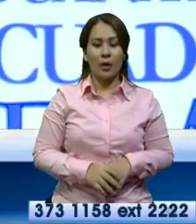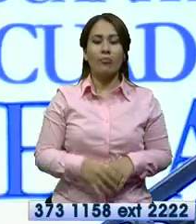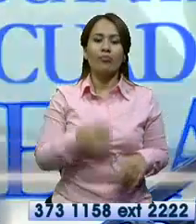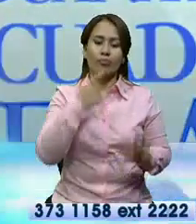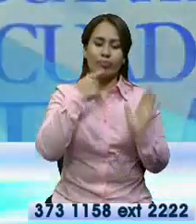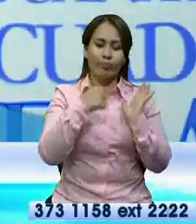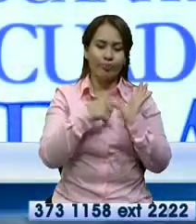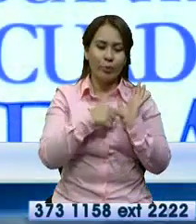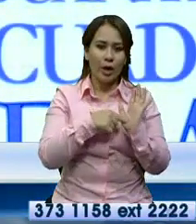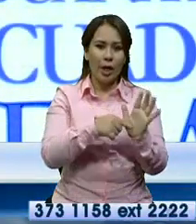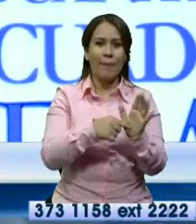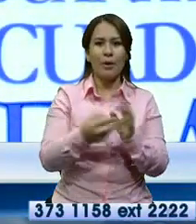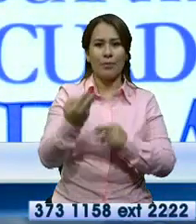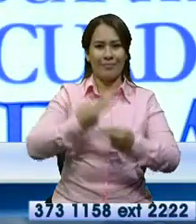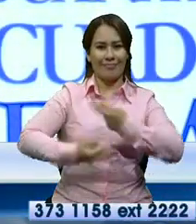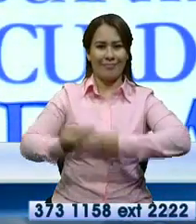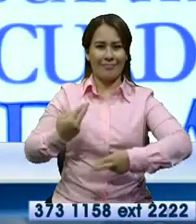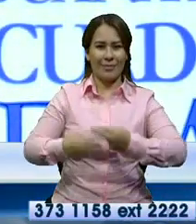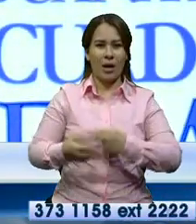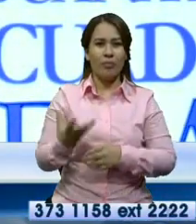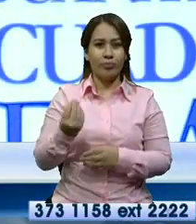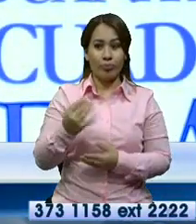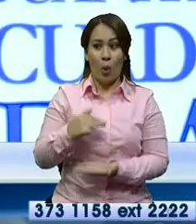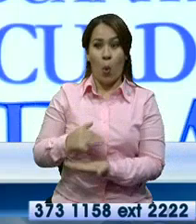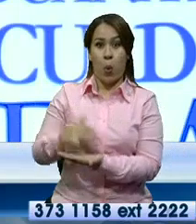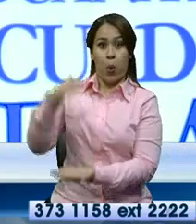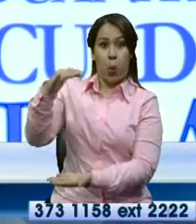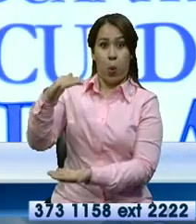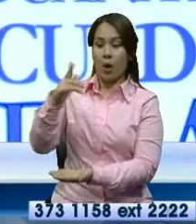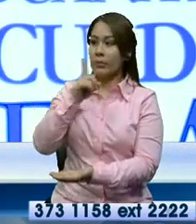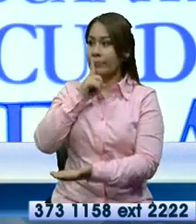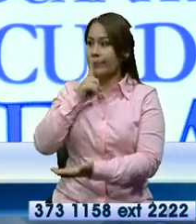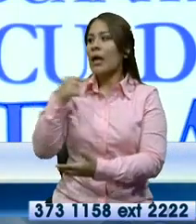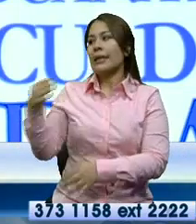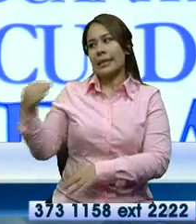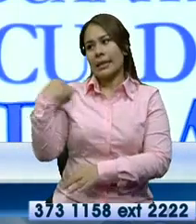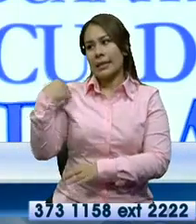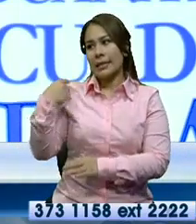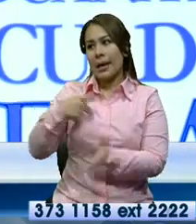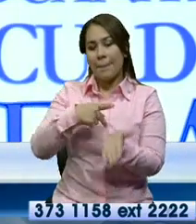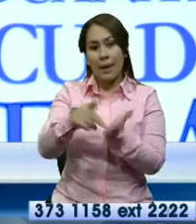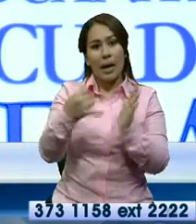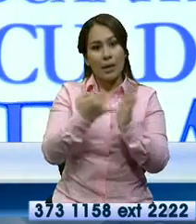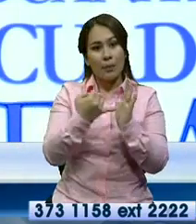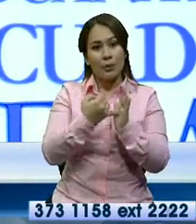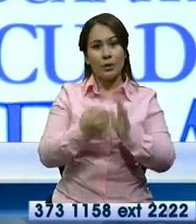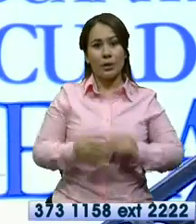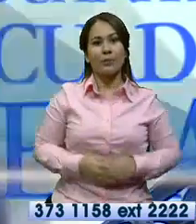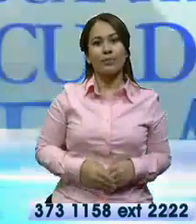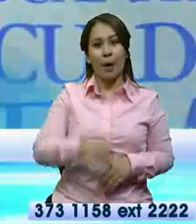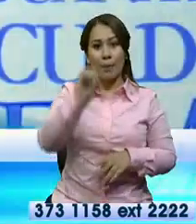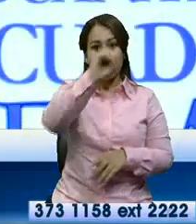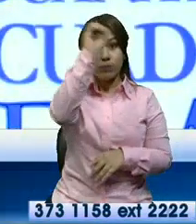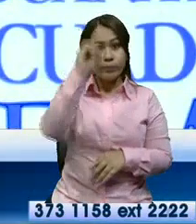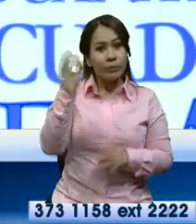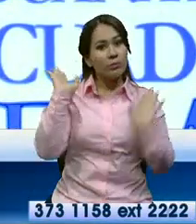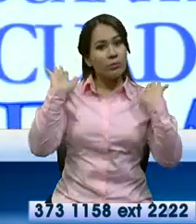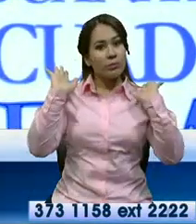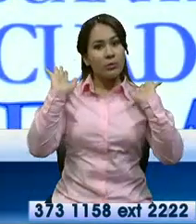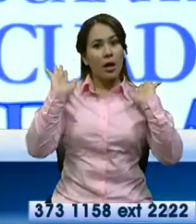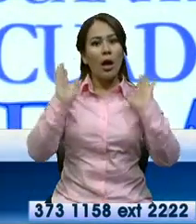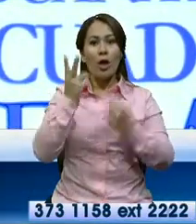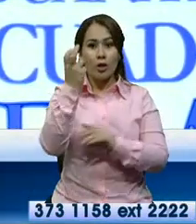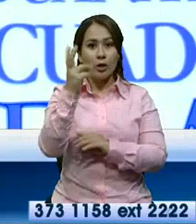productos de comercio, ¿sí?, tienen que tributar la tarifa de el ad valorem y también